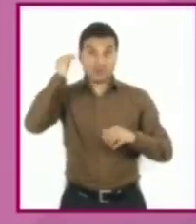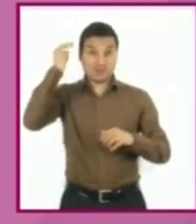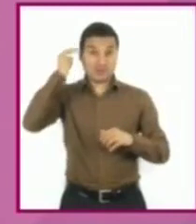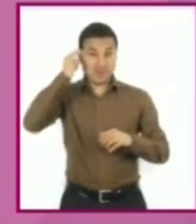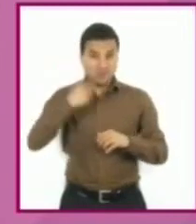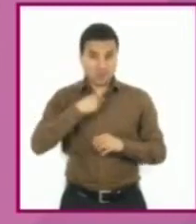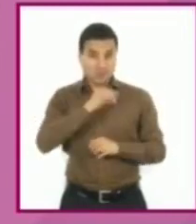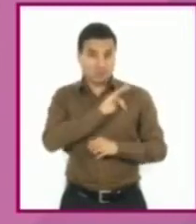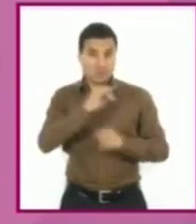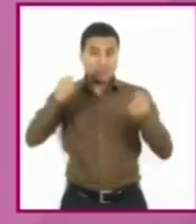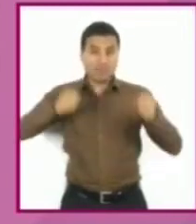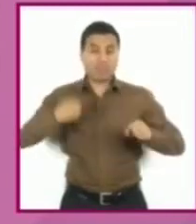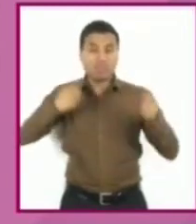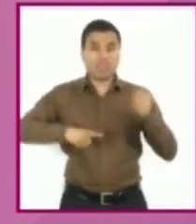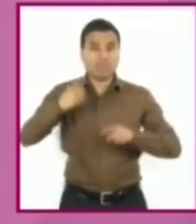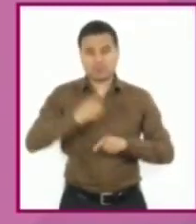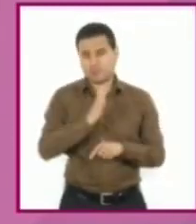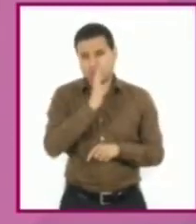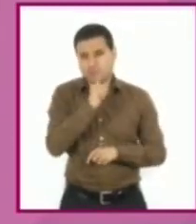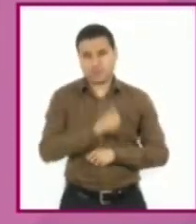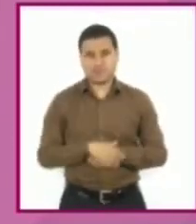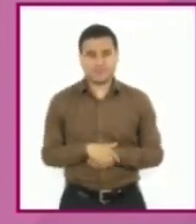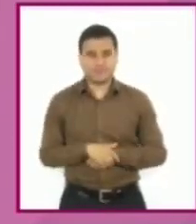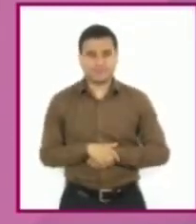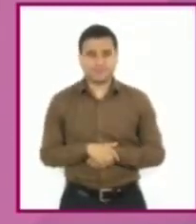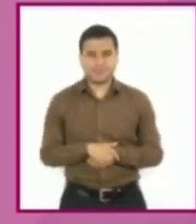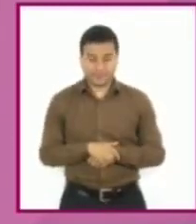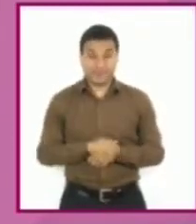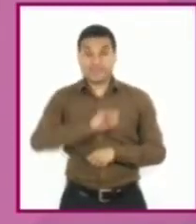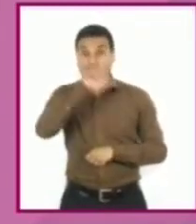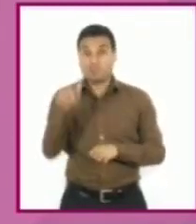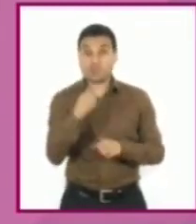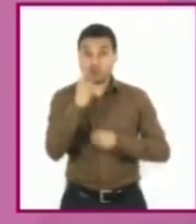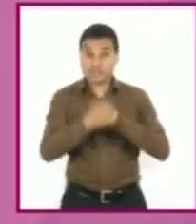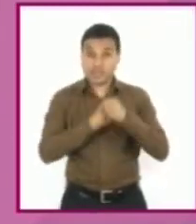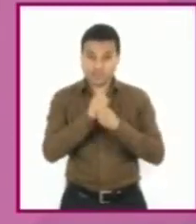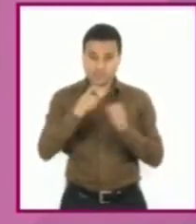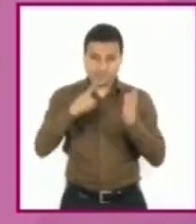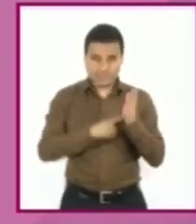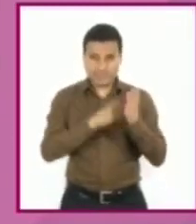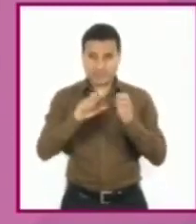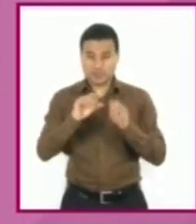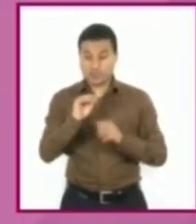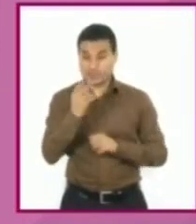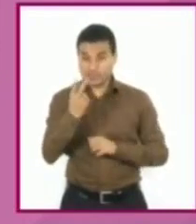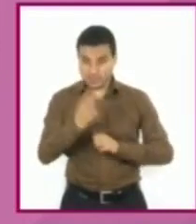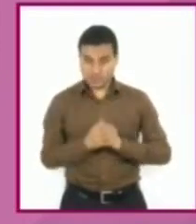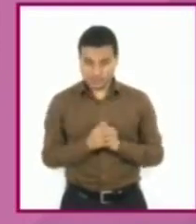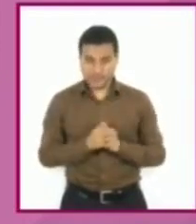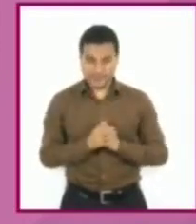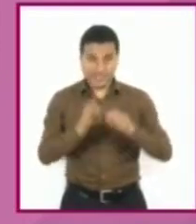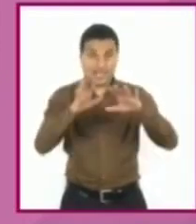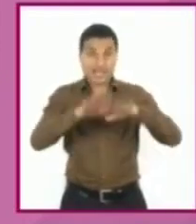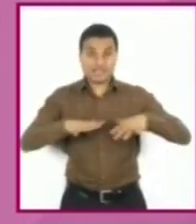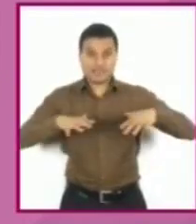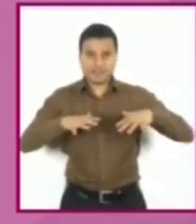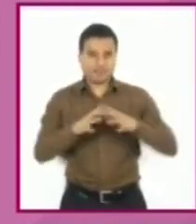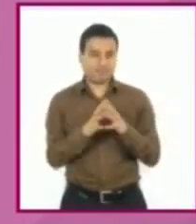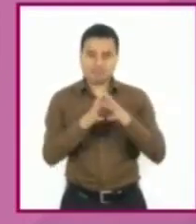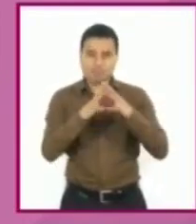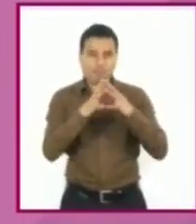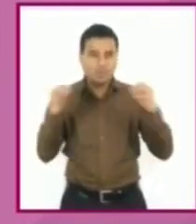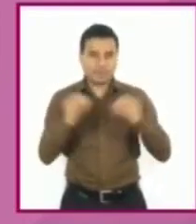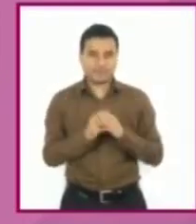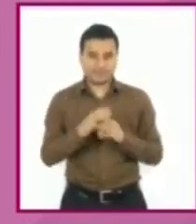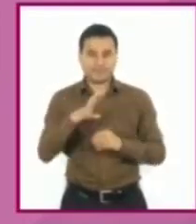no podían disponer del poder absoluto. Al año siguiente, en 1792, la Asamblea fue disuelta y